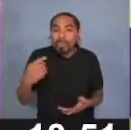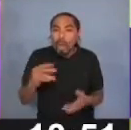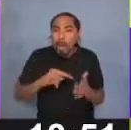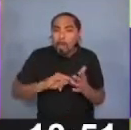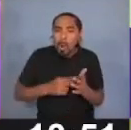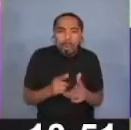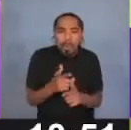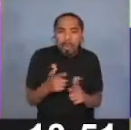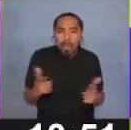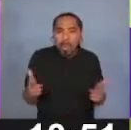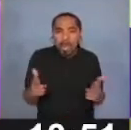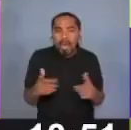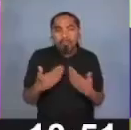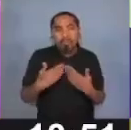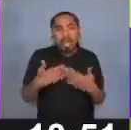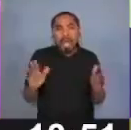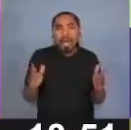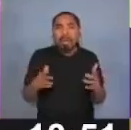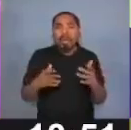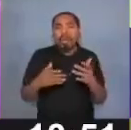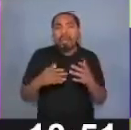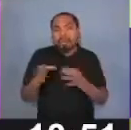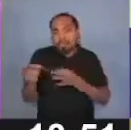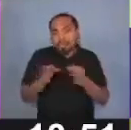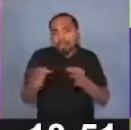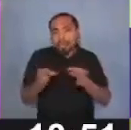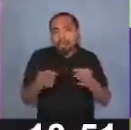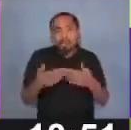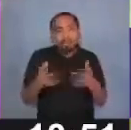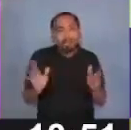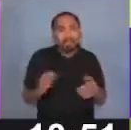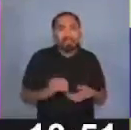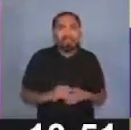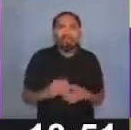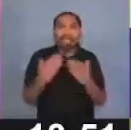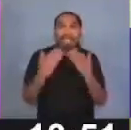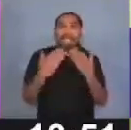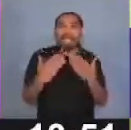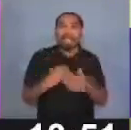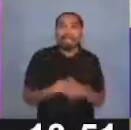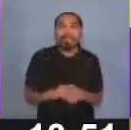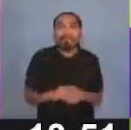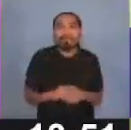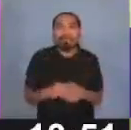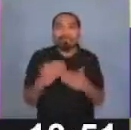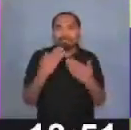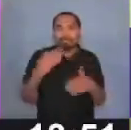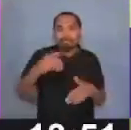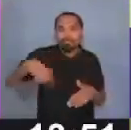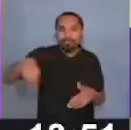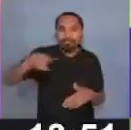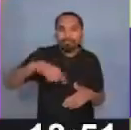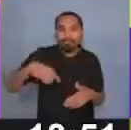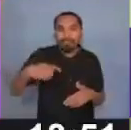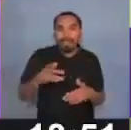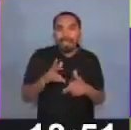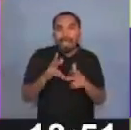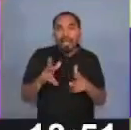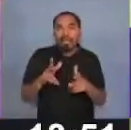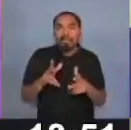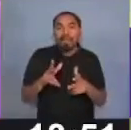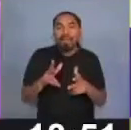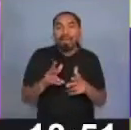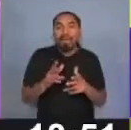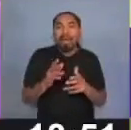estamos abiertos al diálogo como lo hicimos siempre. Le agradezco mucho. Gracias a usted. Bien, la palabra entonces es del ministro de Hacienda de la provincia, Carlos Sadir,